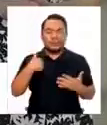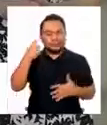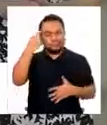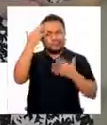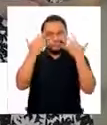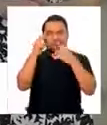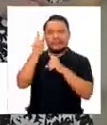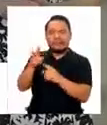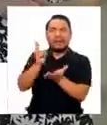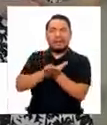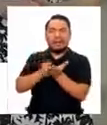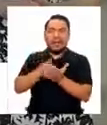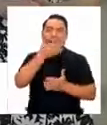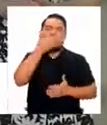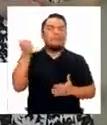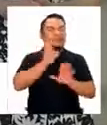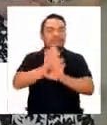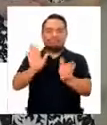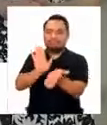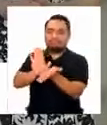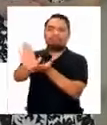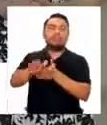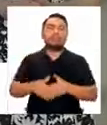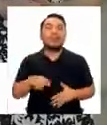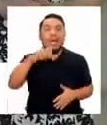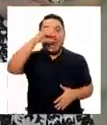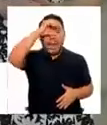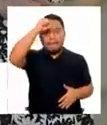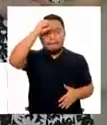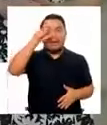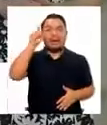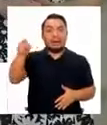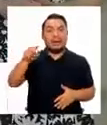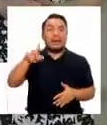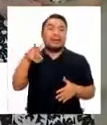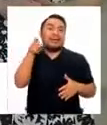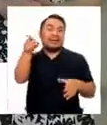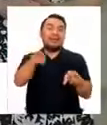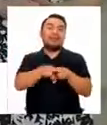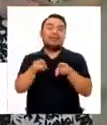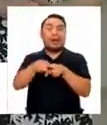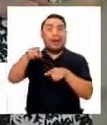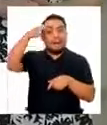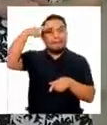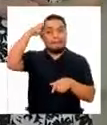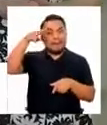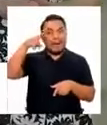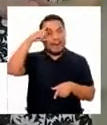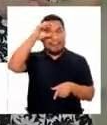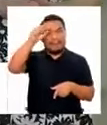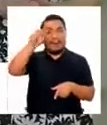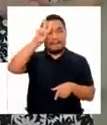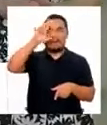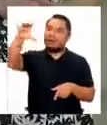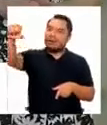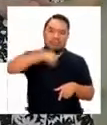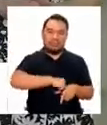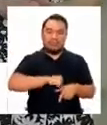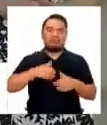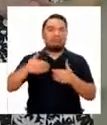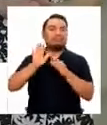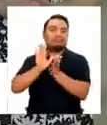dispuesto el retiro definitivo de nuestro embajador en los Estados Unidos mexicanos. Y de esta